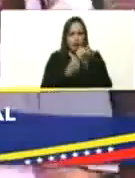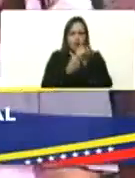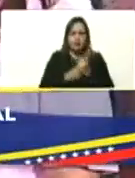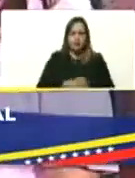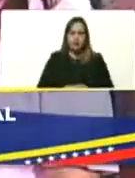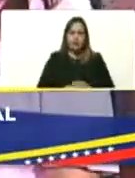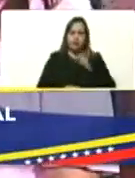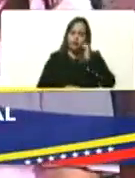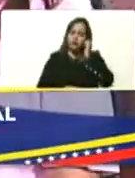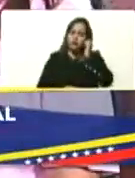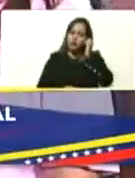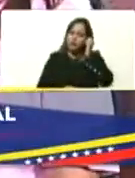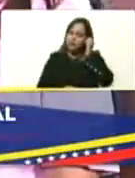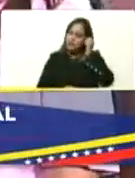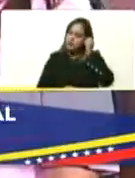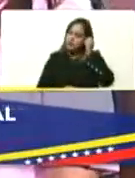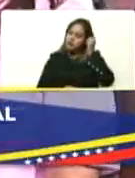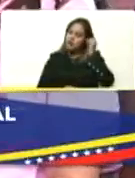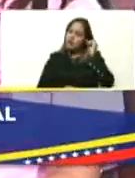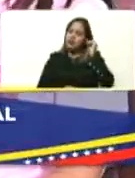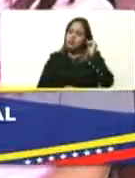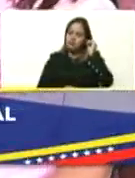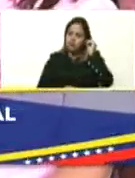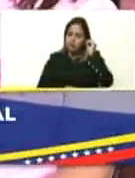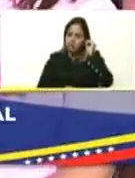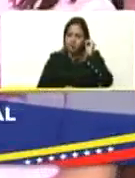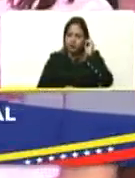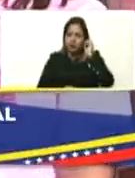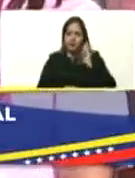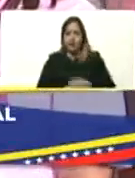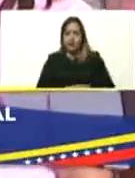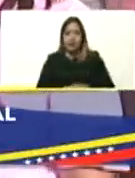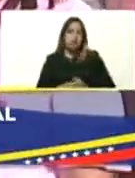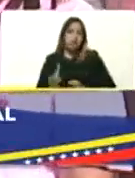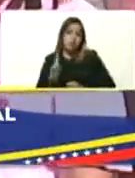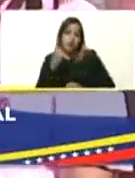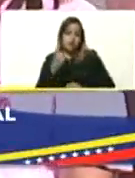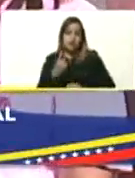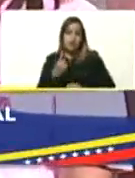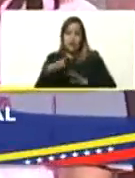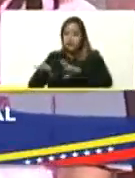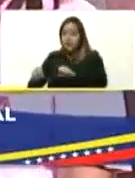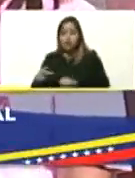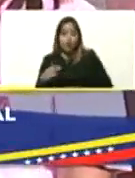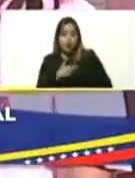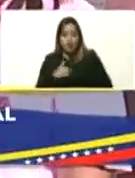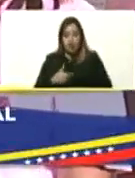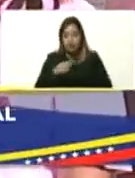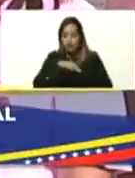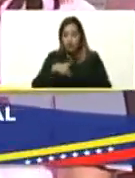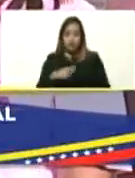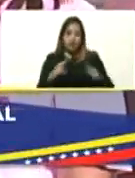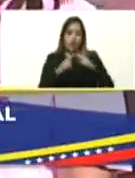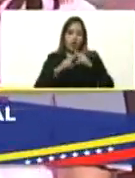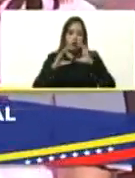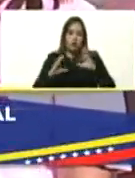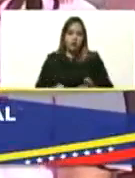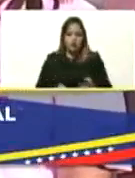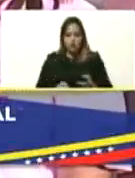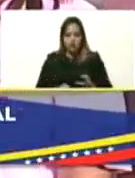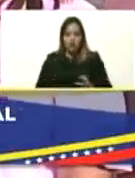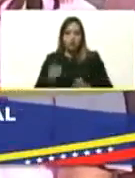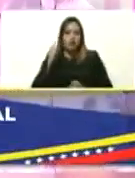principio, el capitalismo no quiere que nosotros conozcamos nuestro cuerpo. Y es por eso que desde